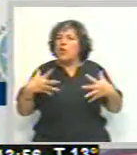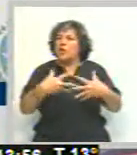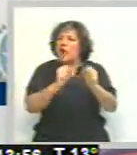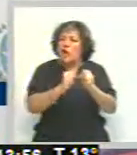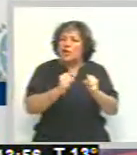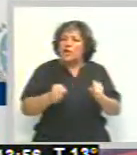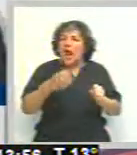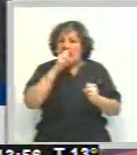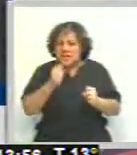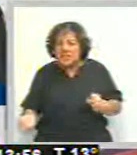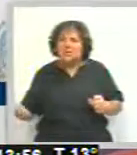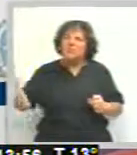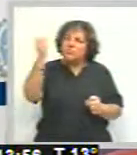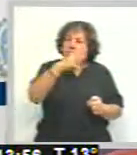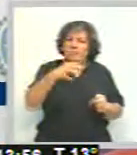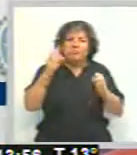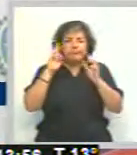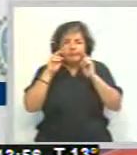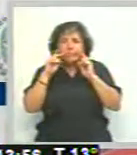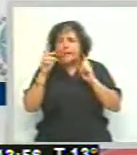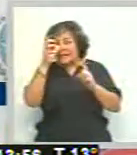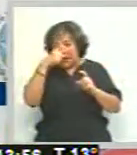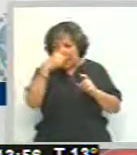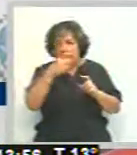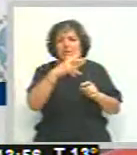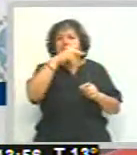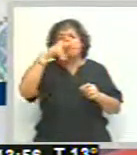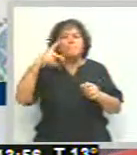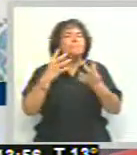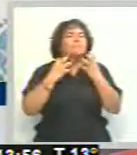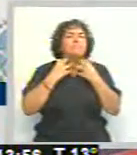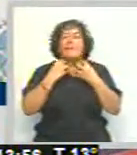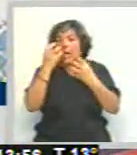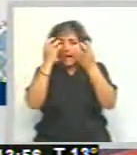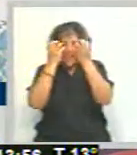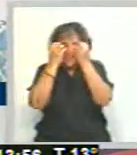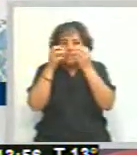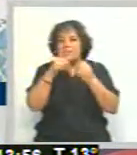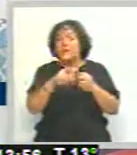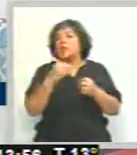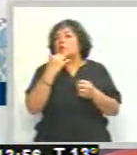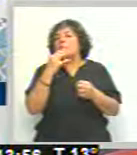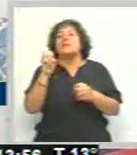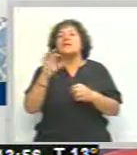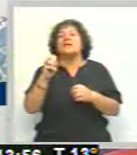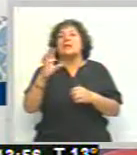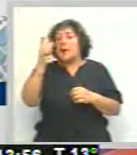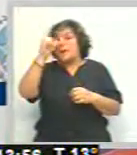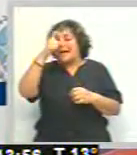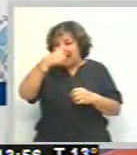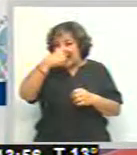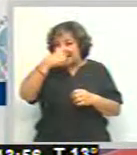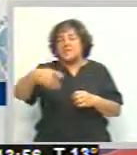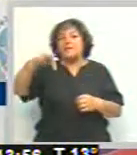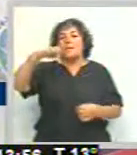Bueno si bien no tenemos pruebas de eso porque no hemos encontrado ninguna prueba que nos diga que ha sido gas pimienta creemos que sí